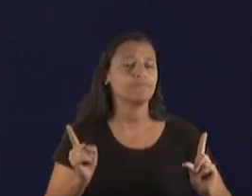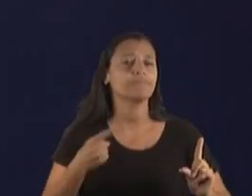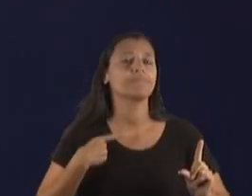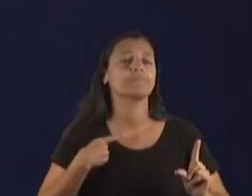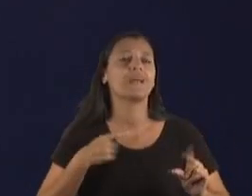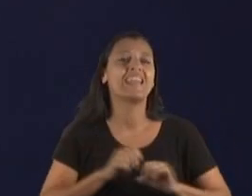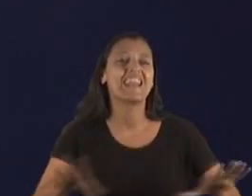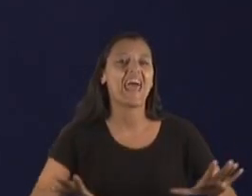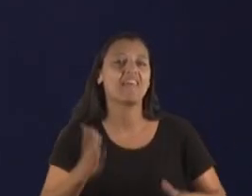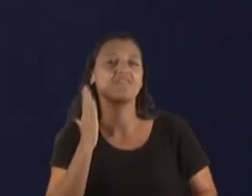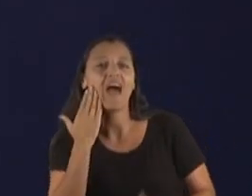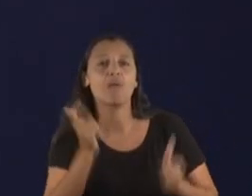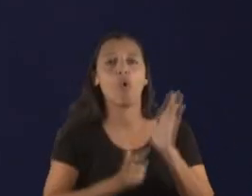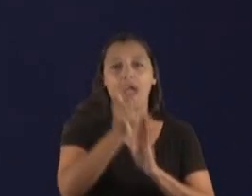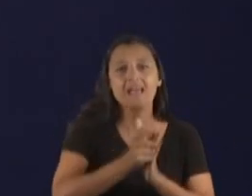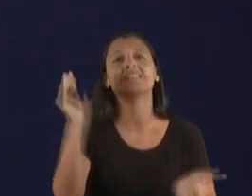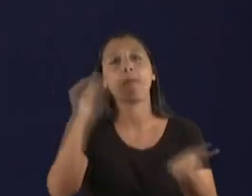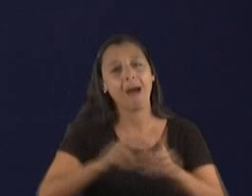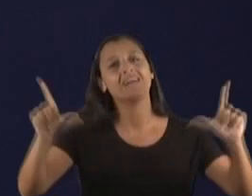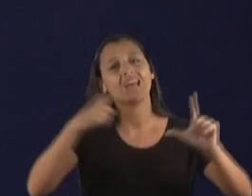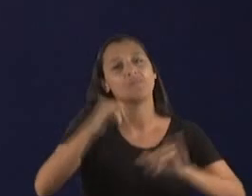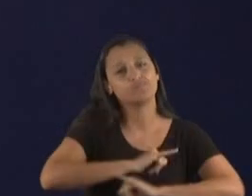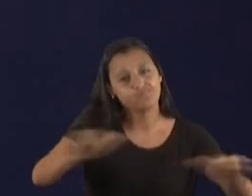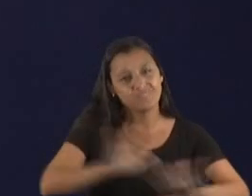y después en alguna aparición en los medios.